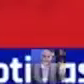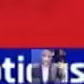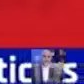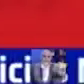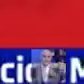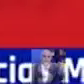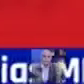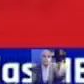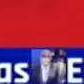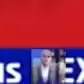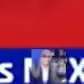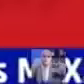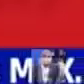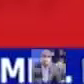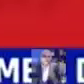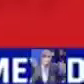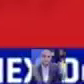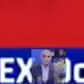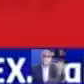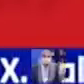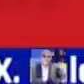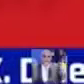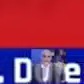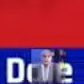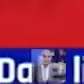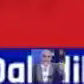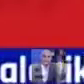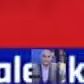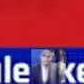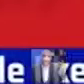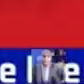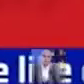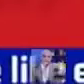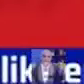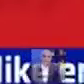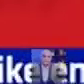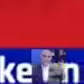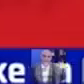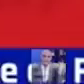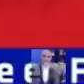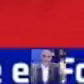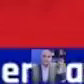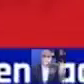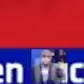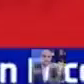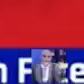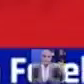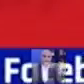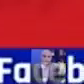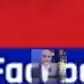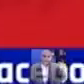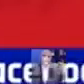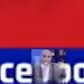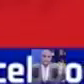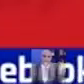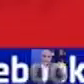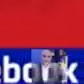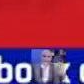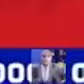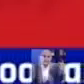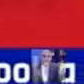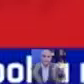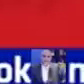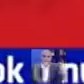ya me das tu opinión, porque no creo que sea coincidencia que Mexicanos contra la Corrupción y la